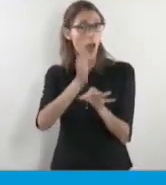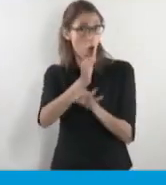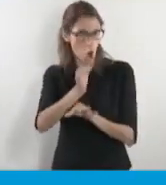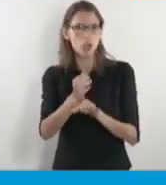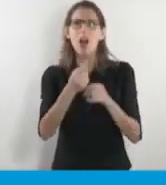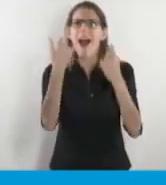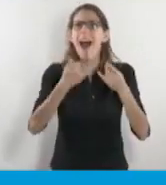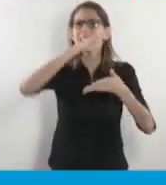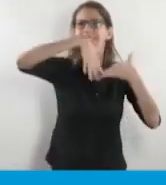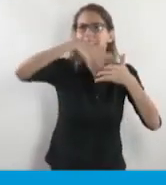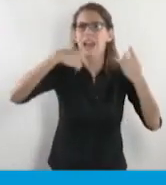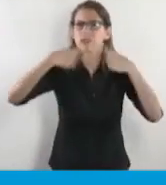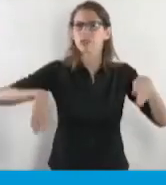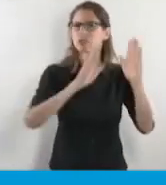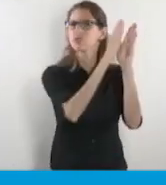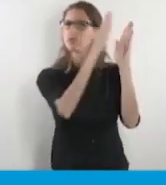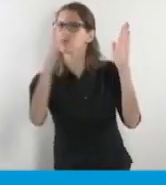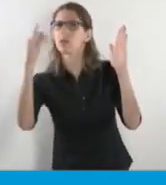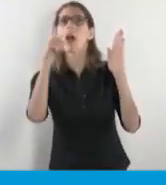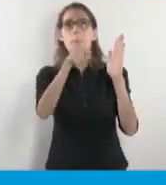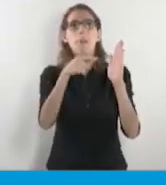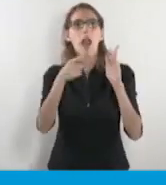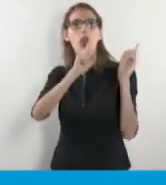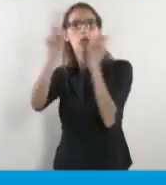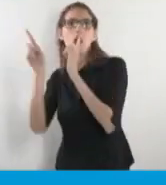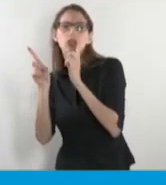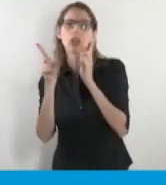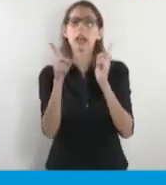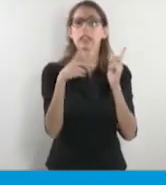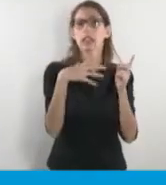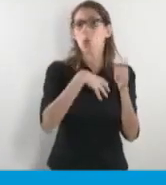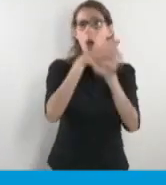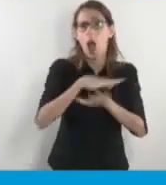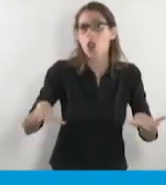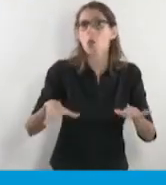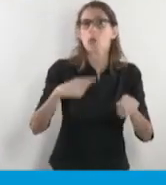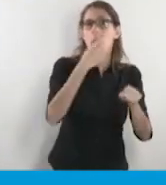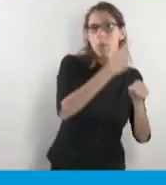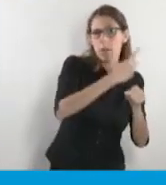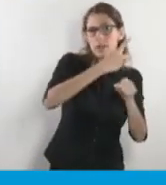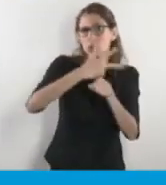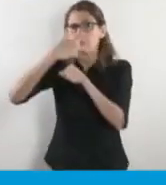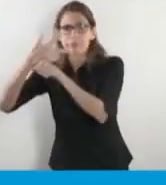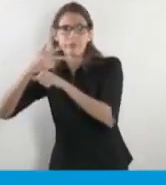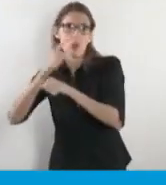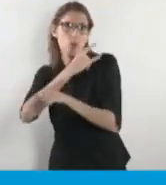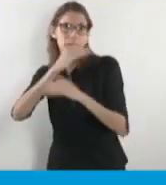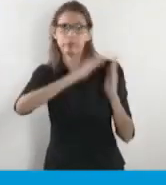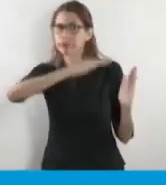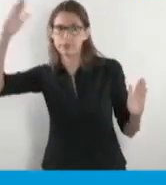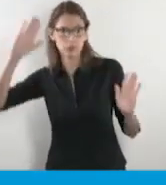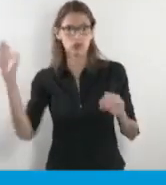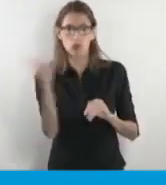acompañar a los estudiantes y a los docentes de todos los niveles educativos después por una cuestión de su